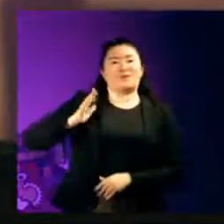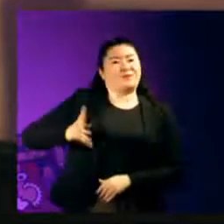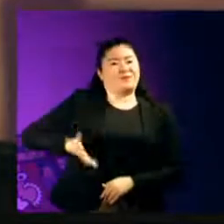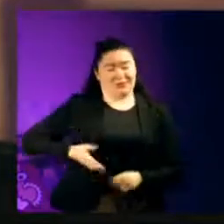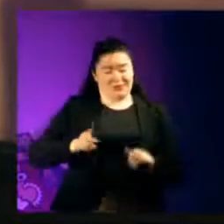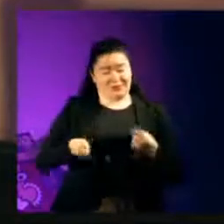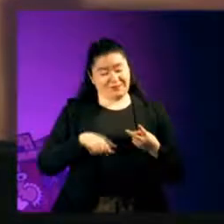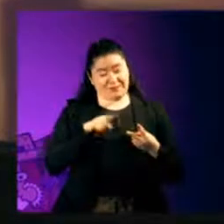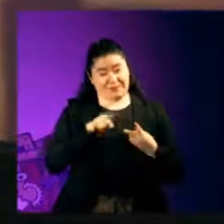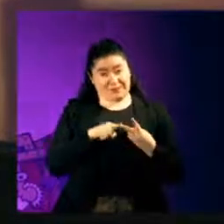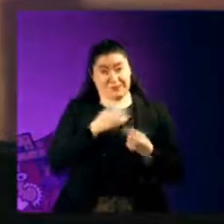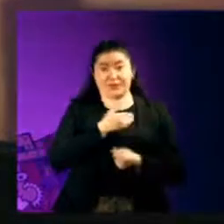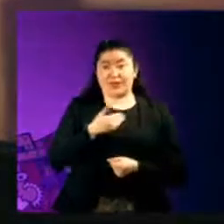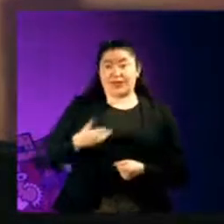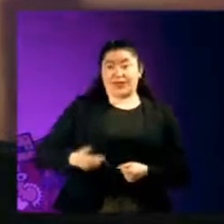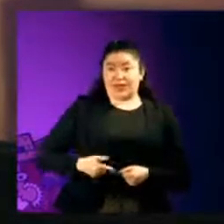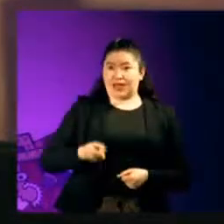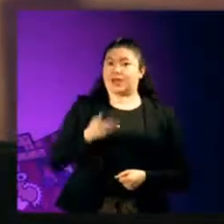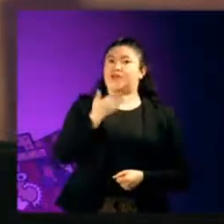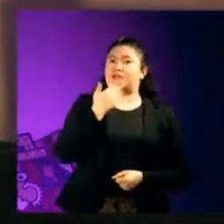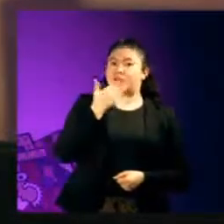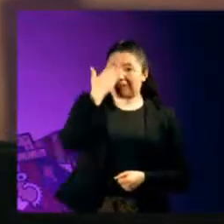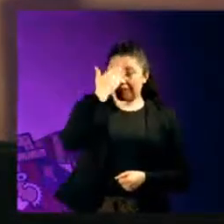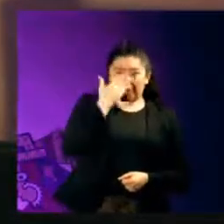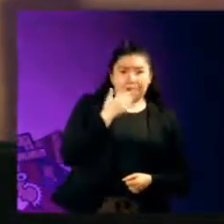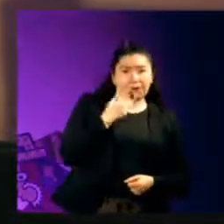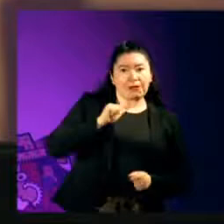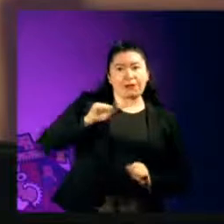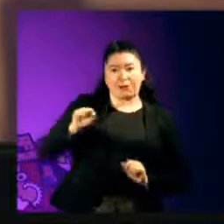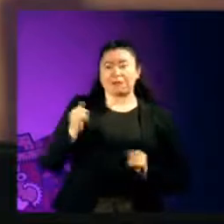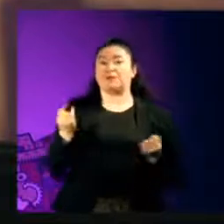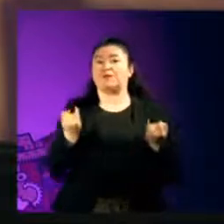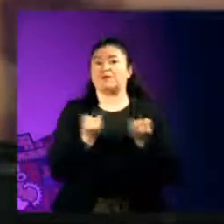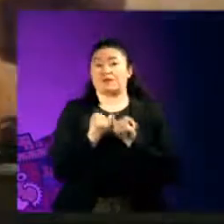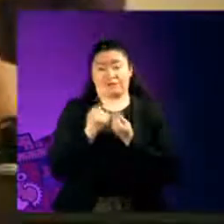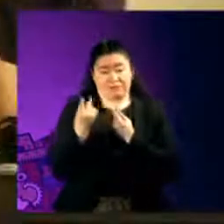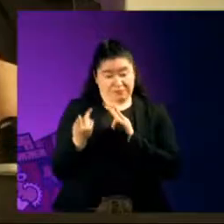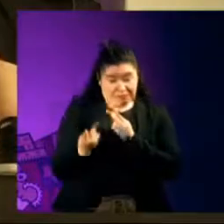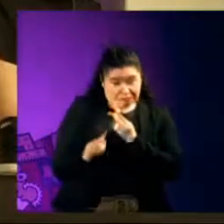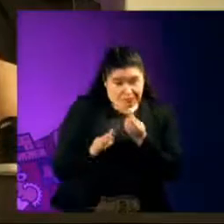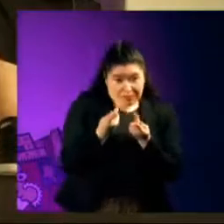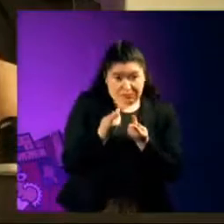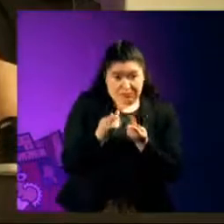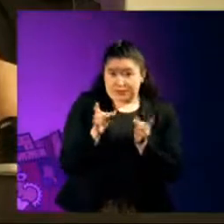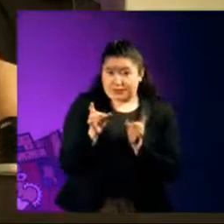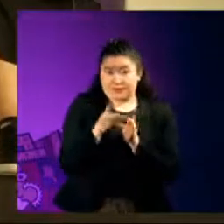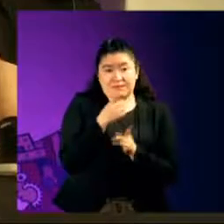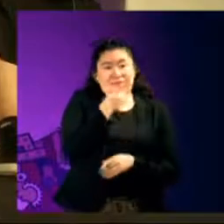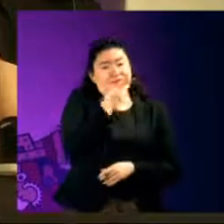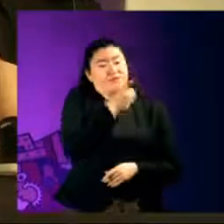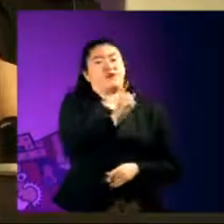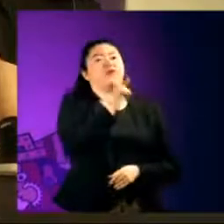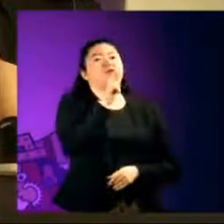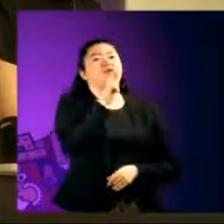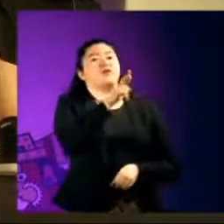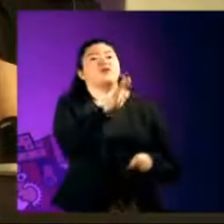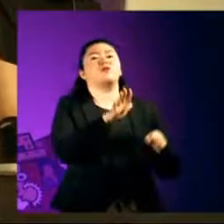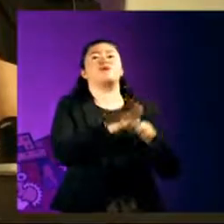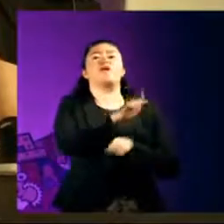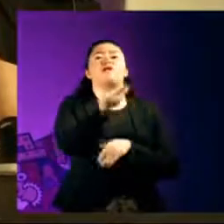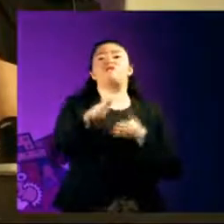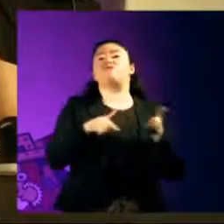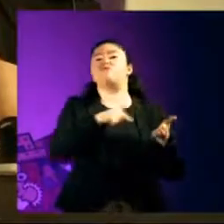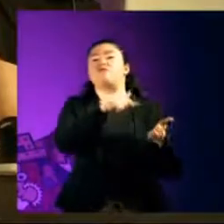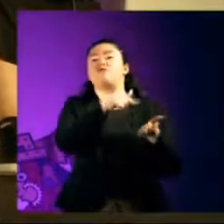orgullosos de que el presidente sea capaz de frente a una pregunta decidir en qué municipio